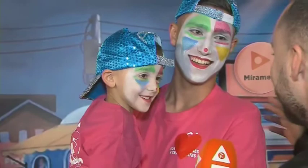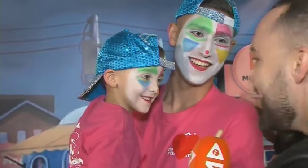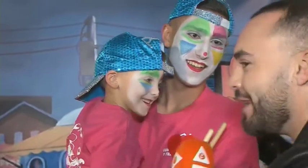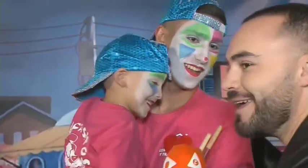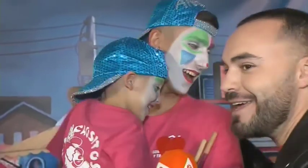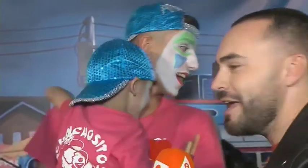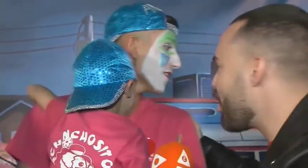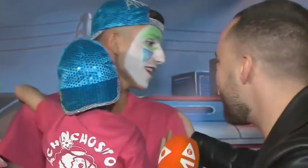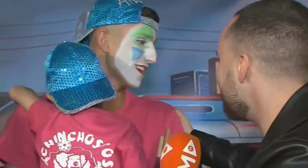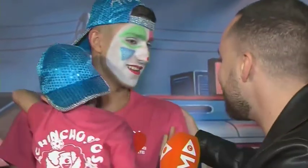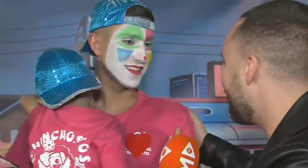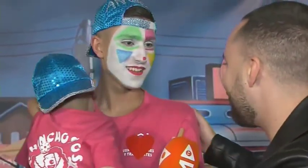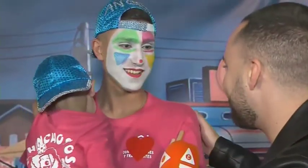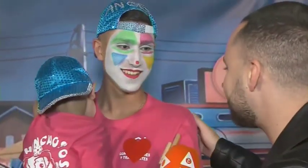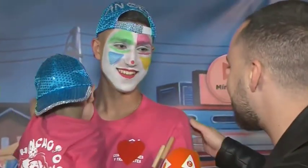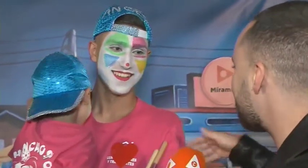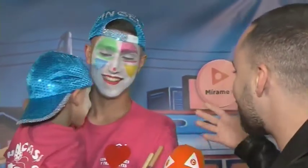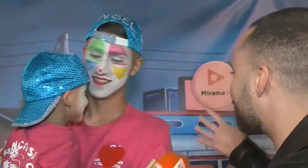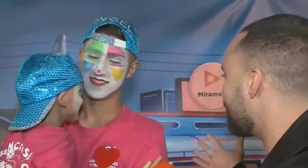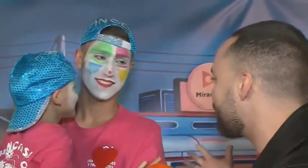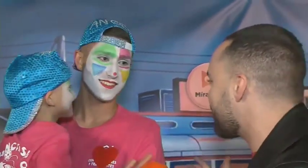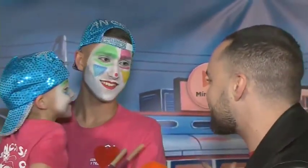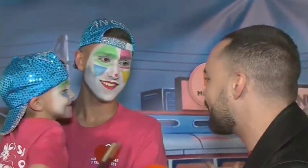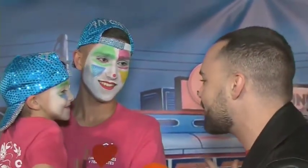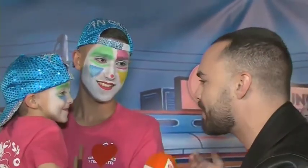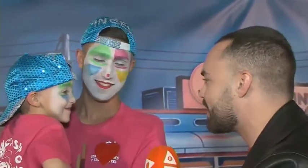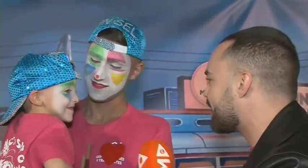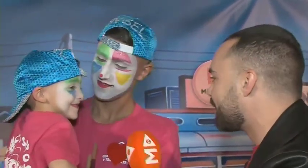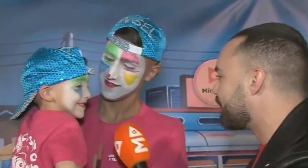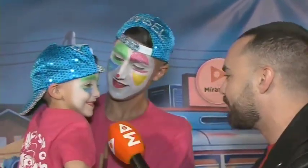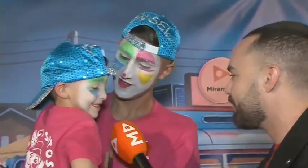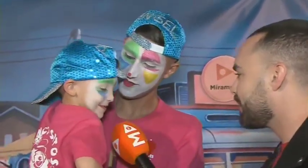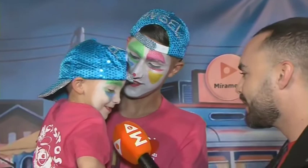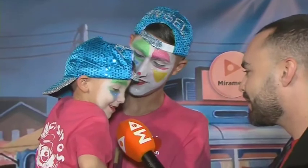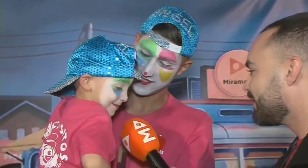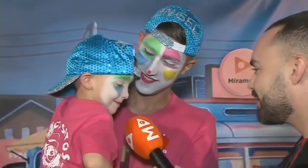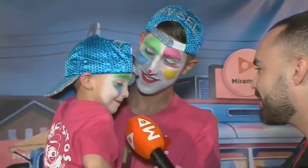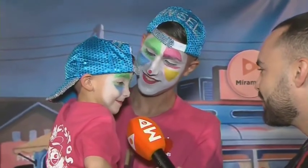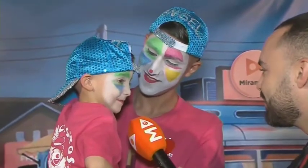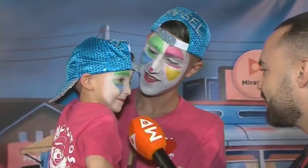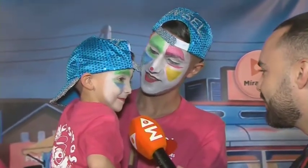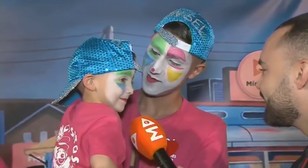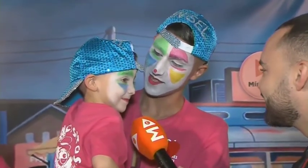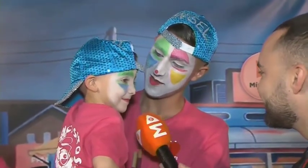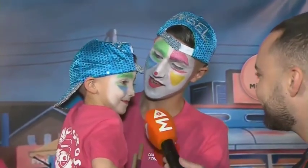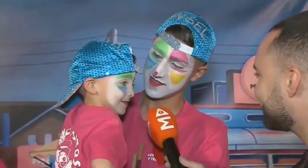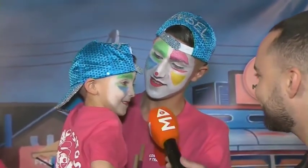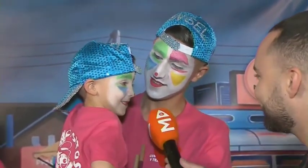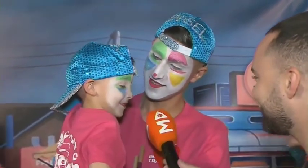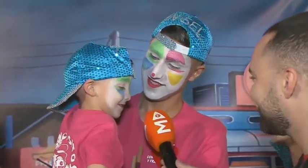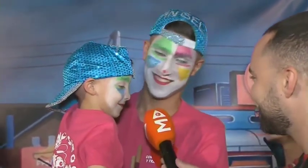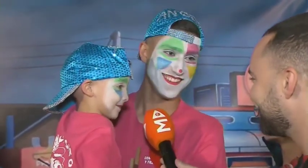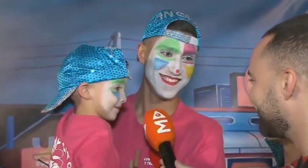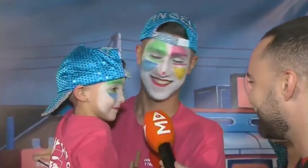Alan. ¿Y cómo han vivido desde la percusión lo que ha pasado hoy encima del escenario? Díselo tú. Bien. Bien, ¿te lo pasaste bien?